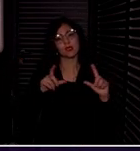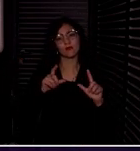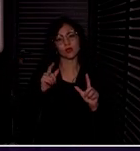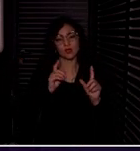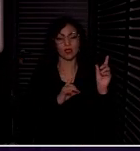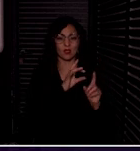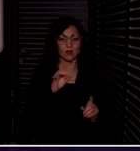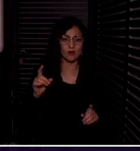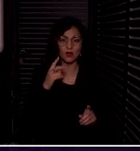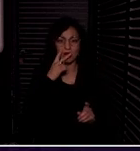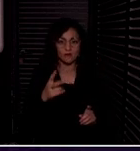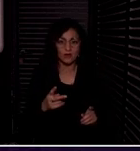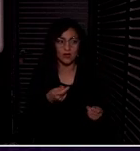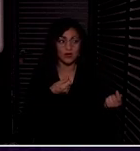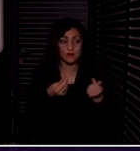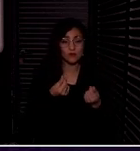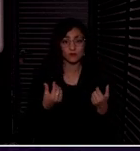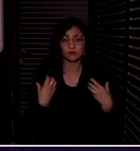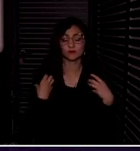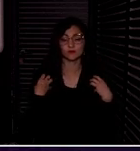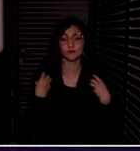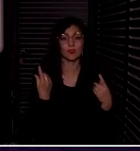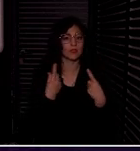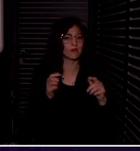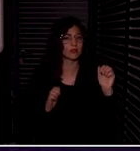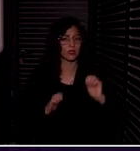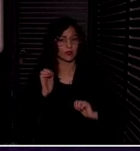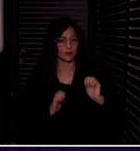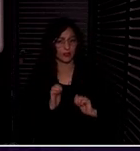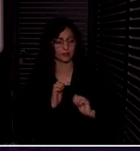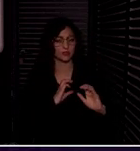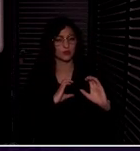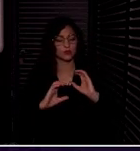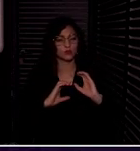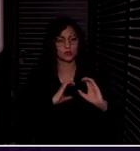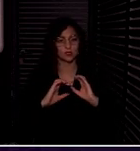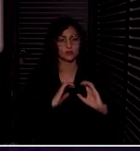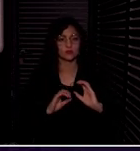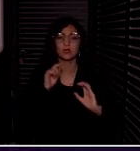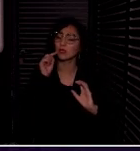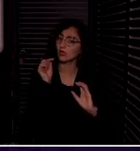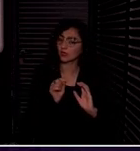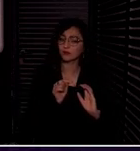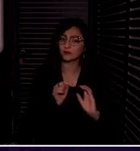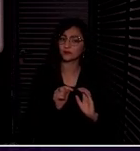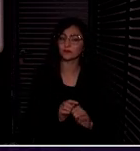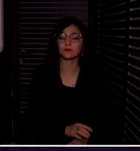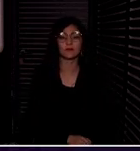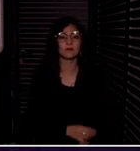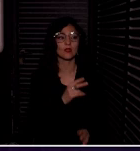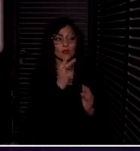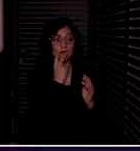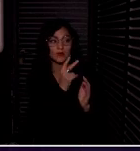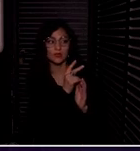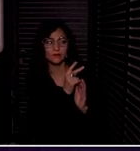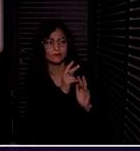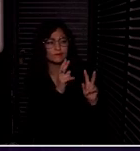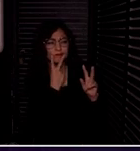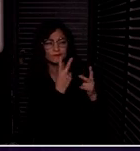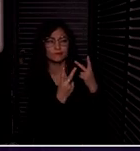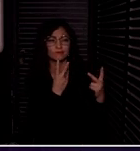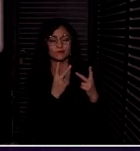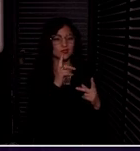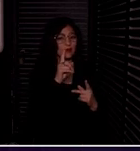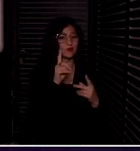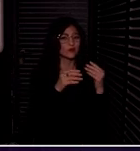en manos del capital financiero, de las grandes compañías de telecomunicaciones, y un escenario que precisamente no favorece el